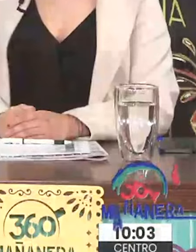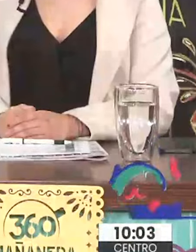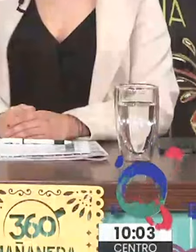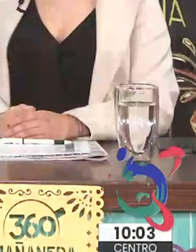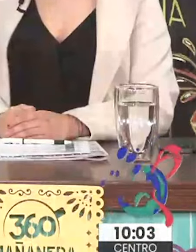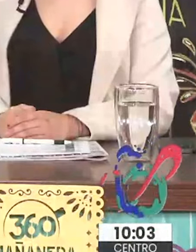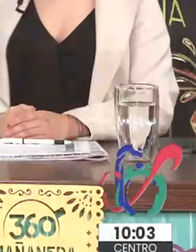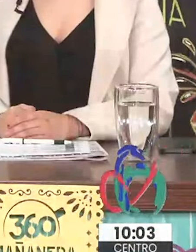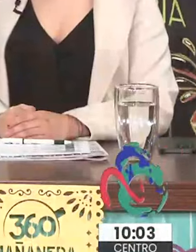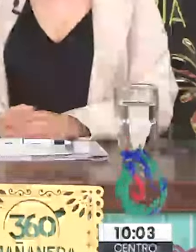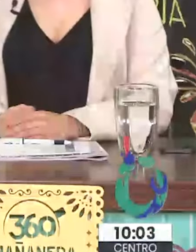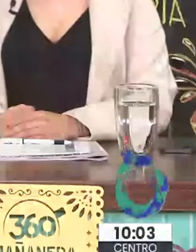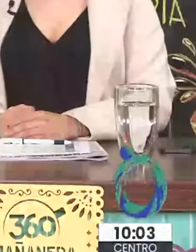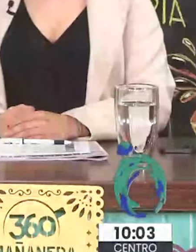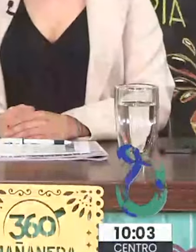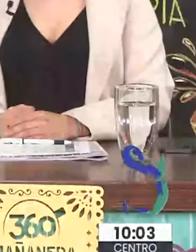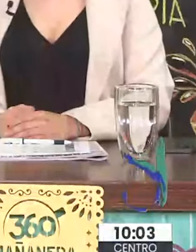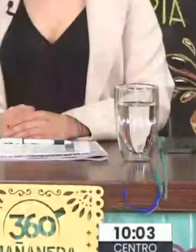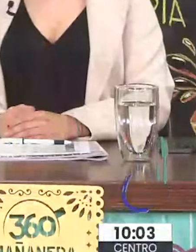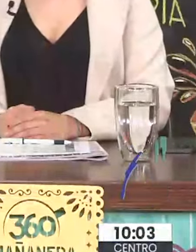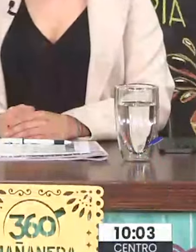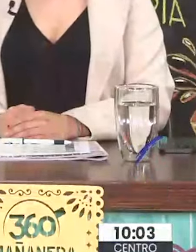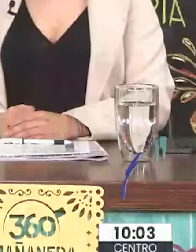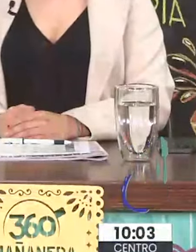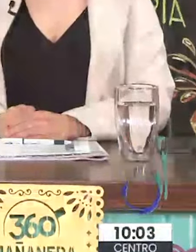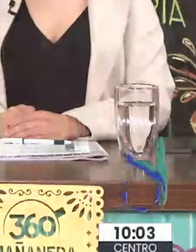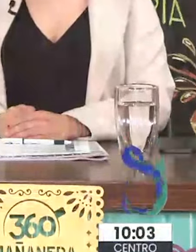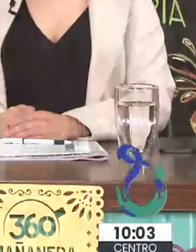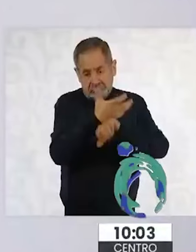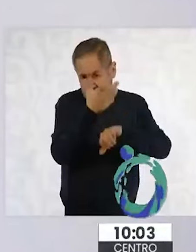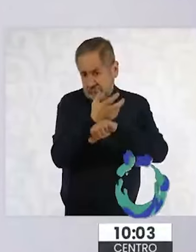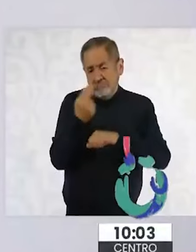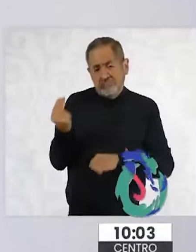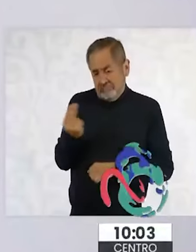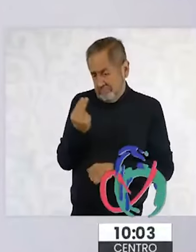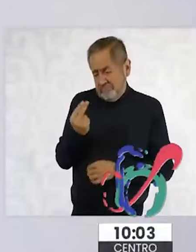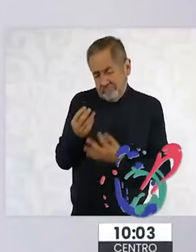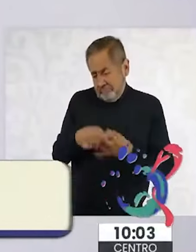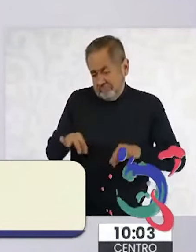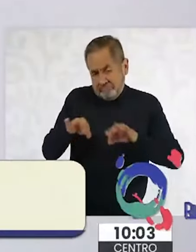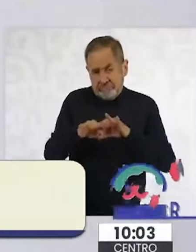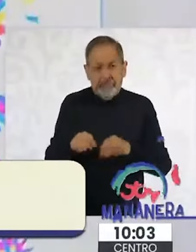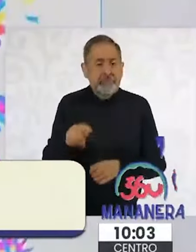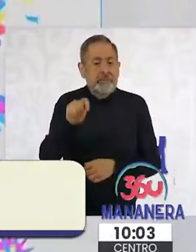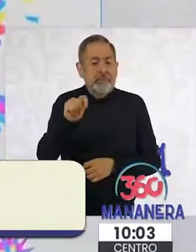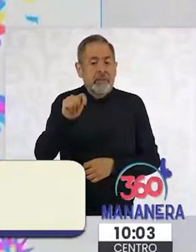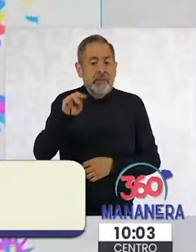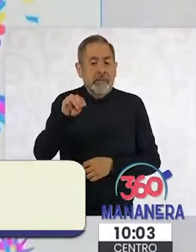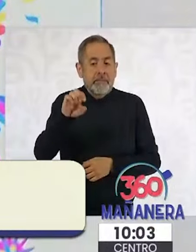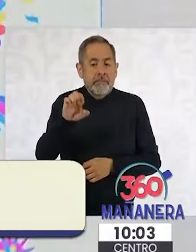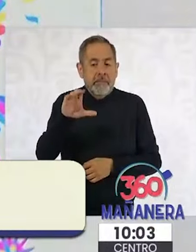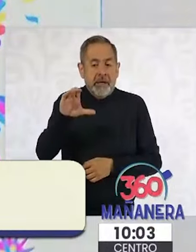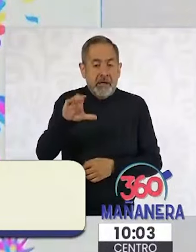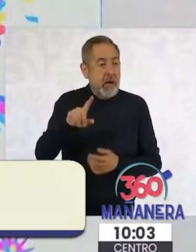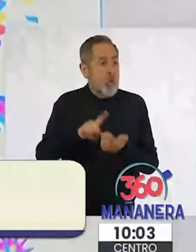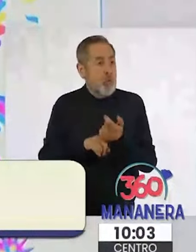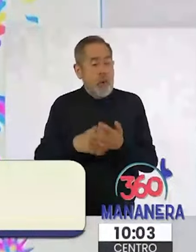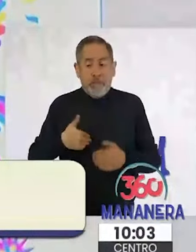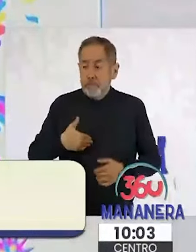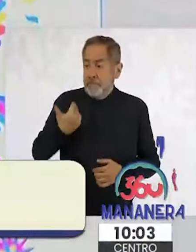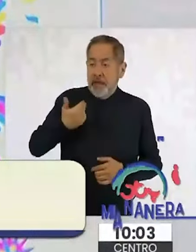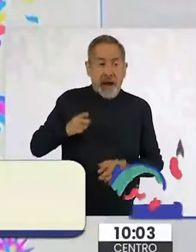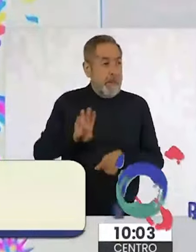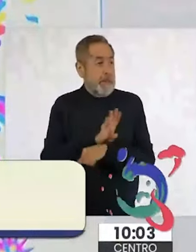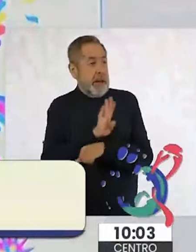todos Así lo comentó esta ma la presidenta Claudia el temec no solamente beneficia a